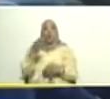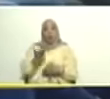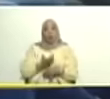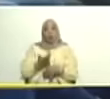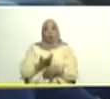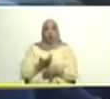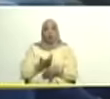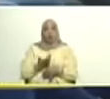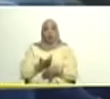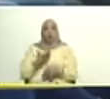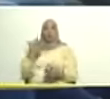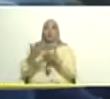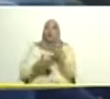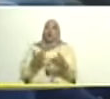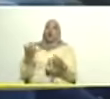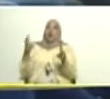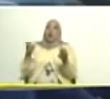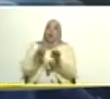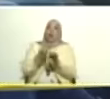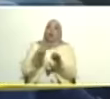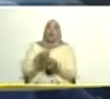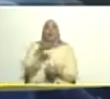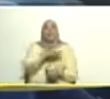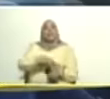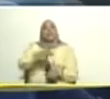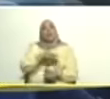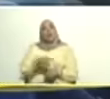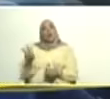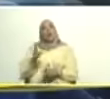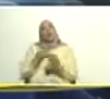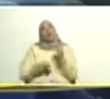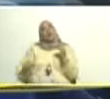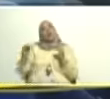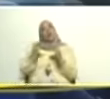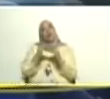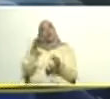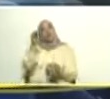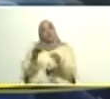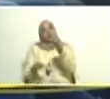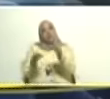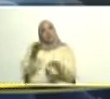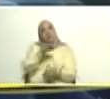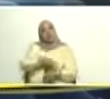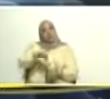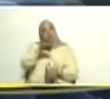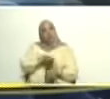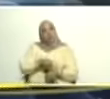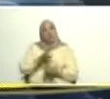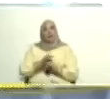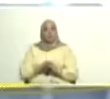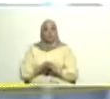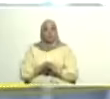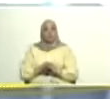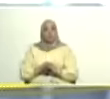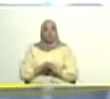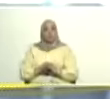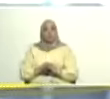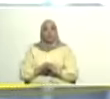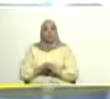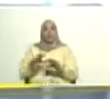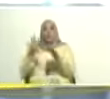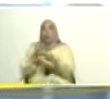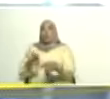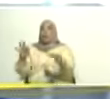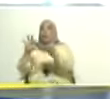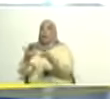misiones de nueva generación, sobre todo la gran misión igualdad y justicia social. Bueno, presidente, allí que nos dimos cuenta con el